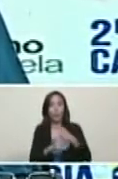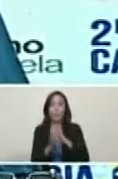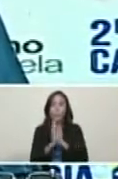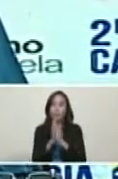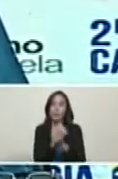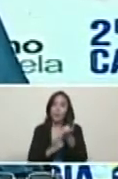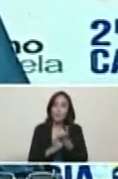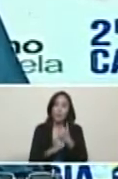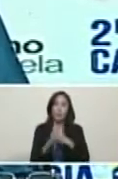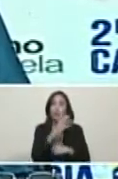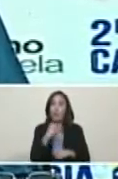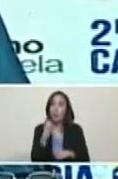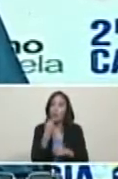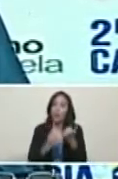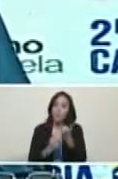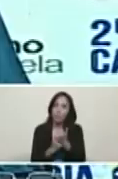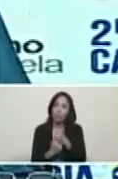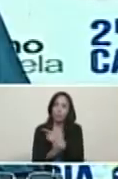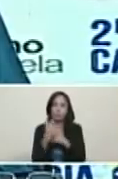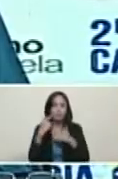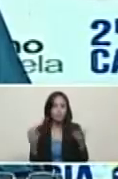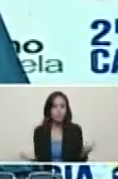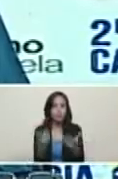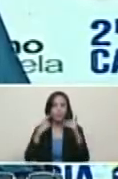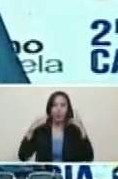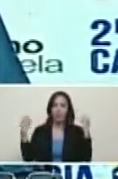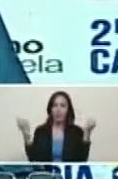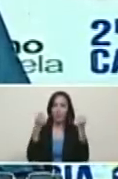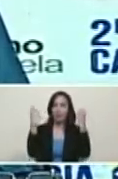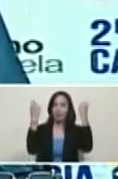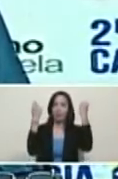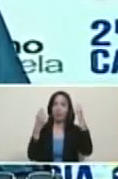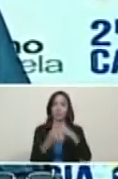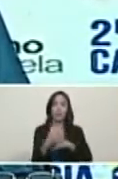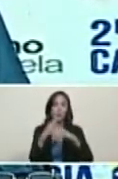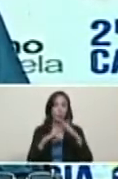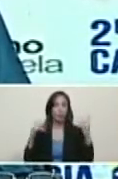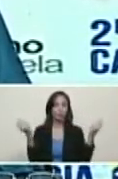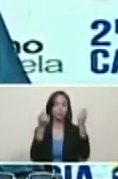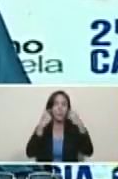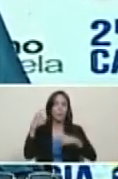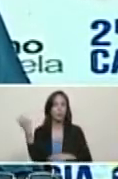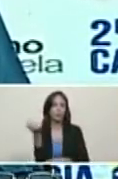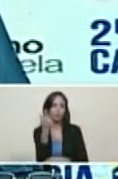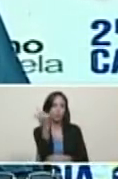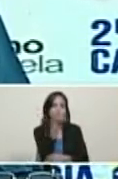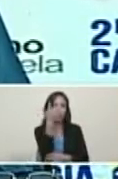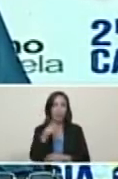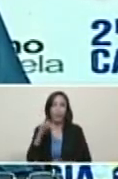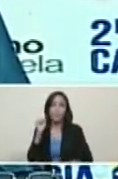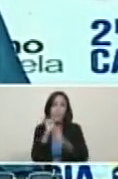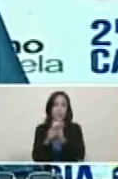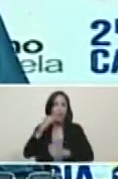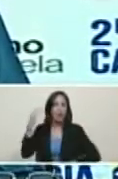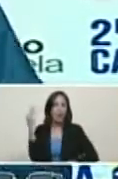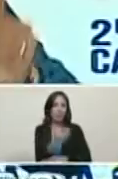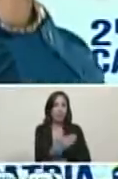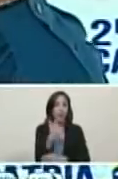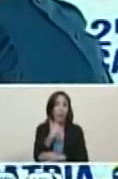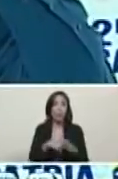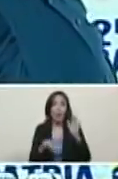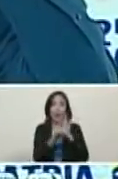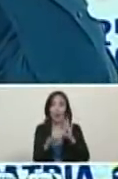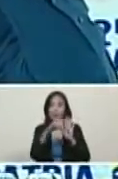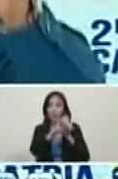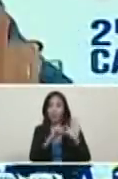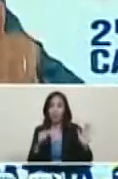apoyo de la juventud para conseguir capturar y castigar, de acuerdo a la ley, a